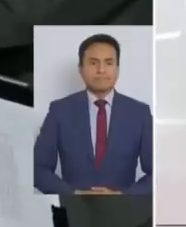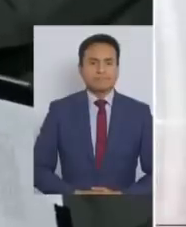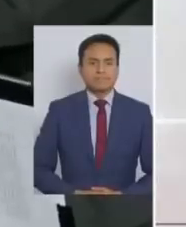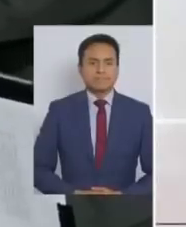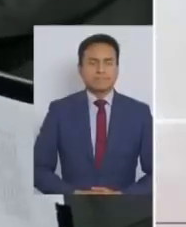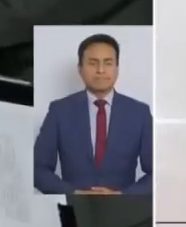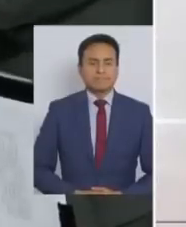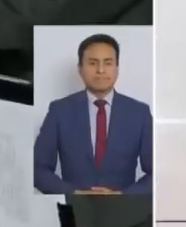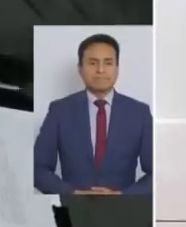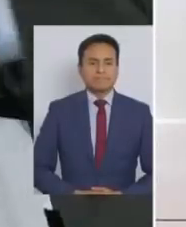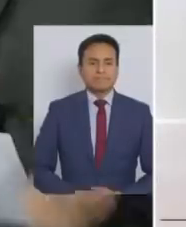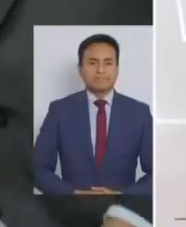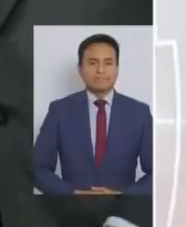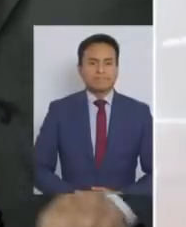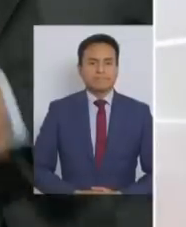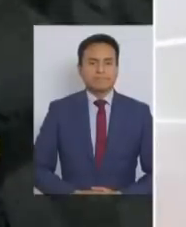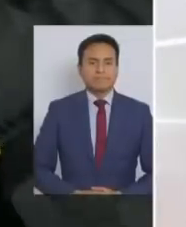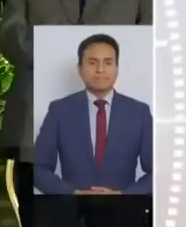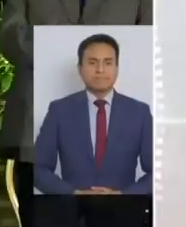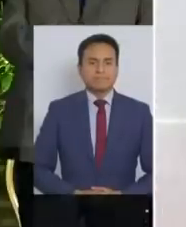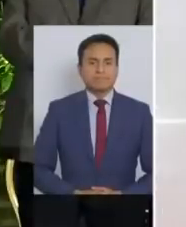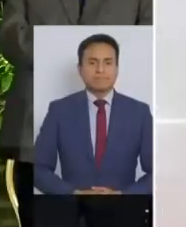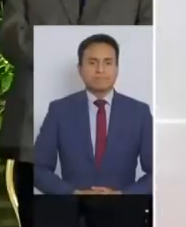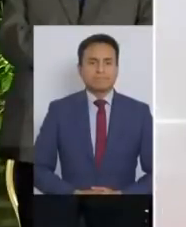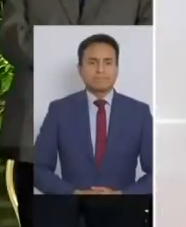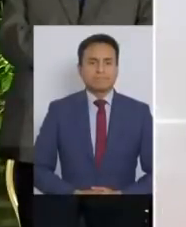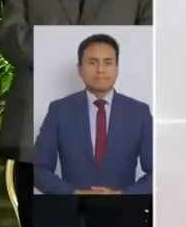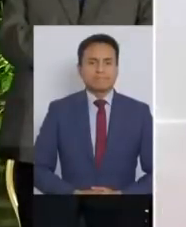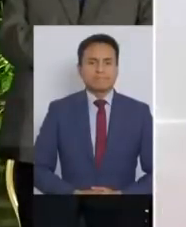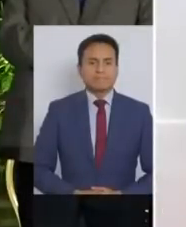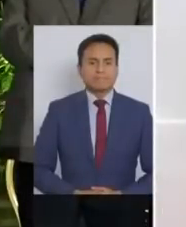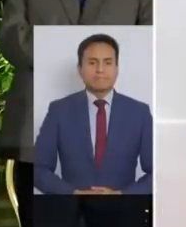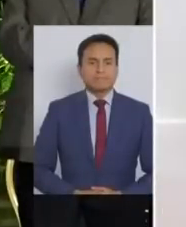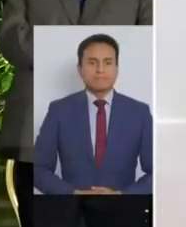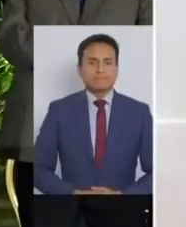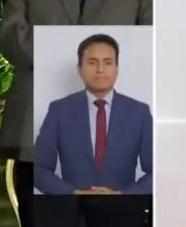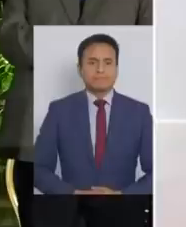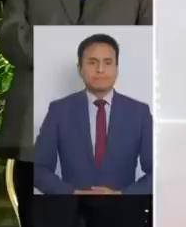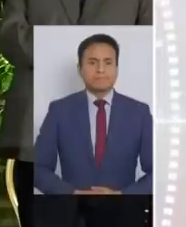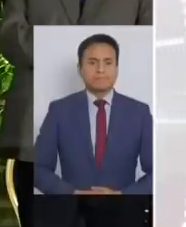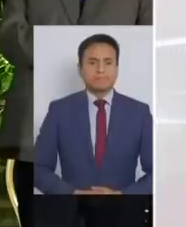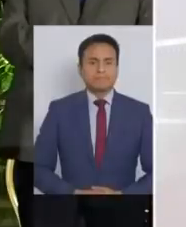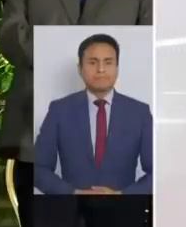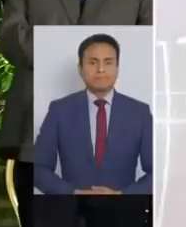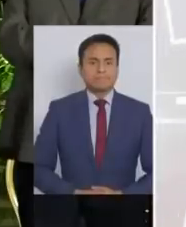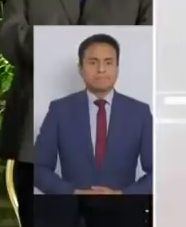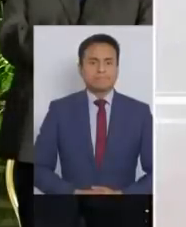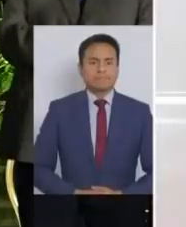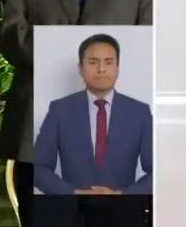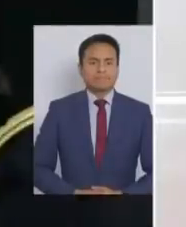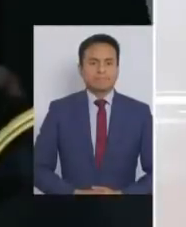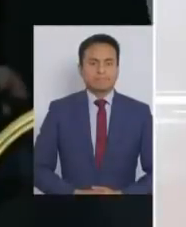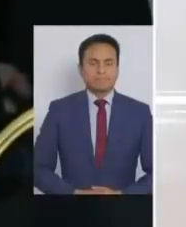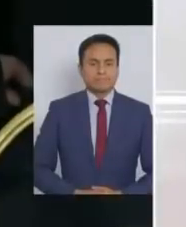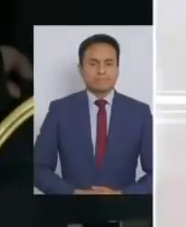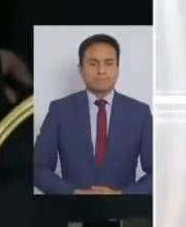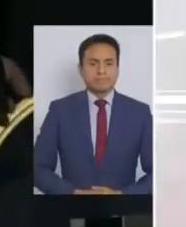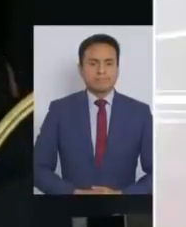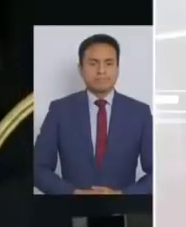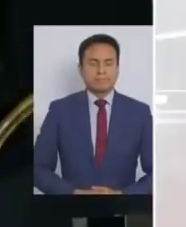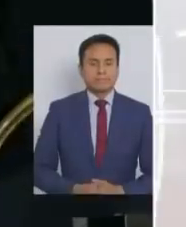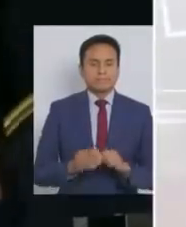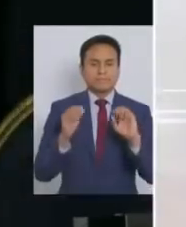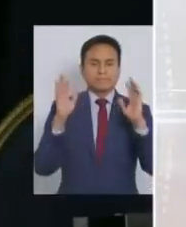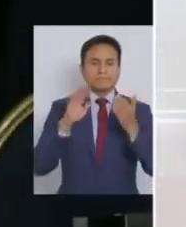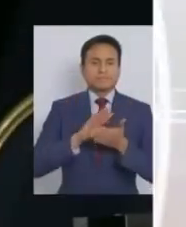año pasado, si no me equivoco, estaba entre los 35 y 45 mil pesos, hoy día ya claro, estamos hablando de 150 mil pesos. Entonces, al final,